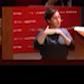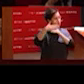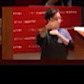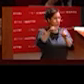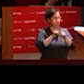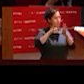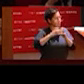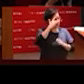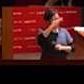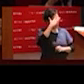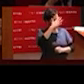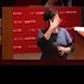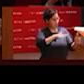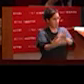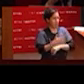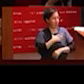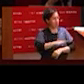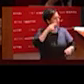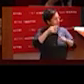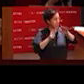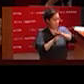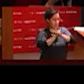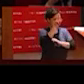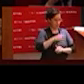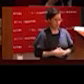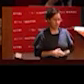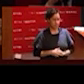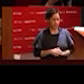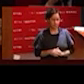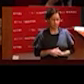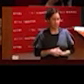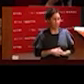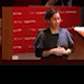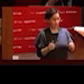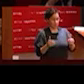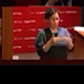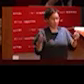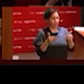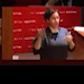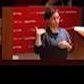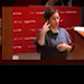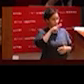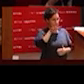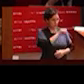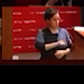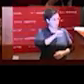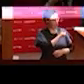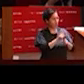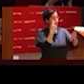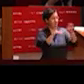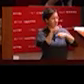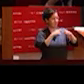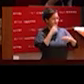buenas expectativas y sobre todo de crecimiento eh empezamos hace 25 años con el marketing directo